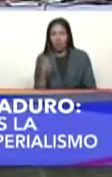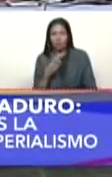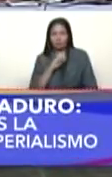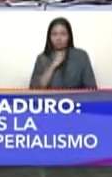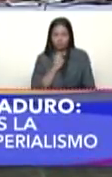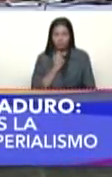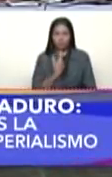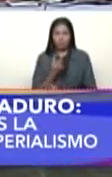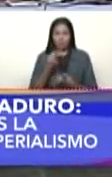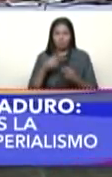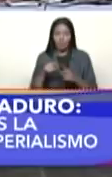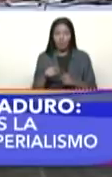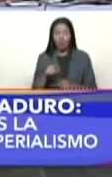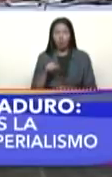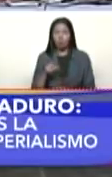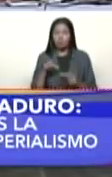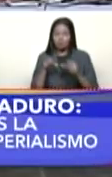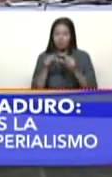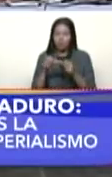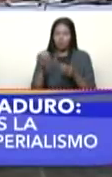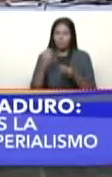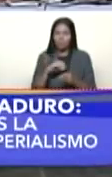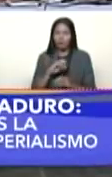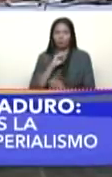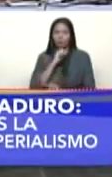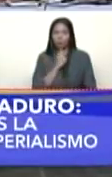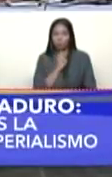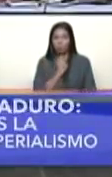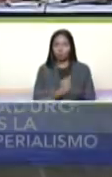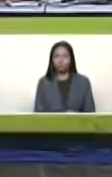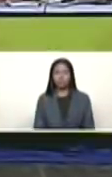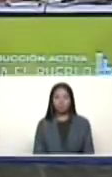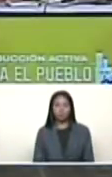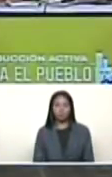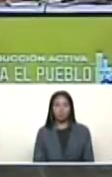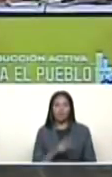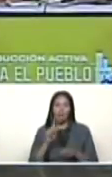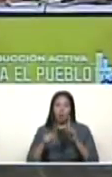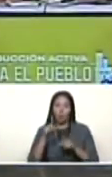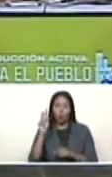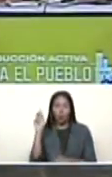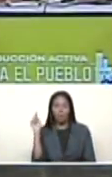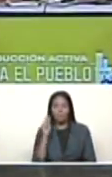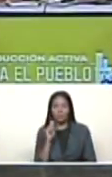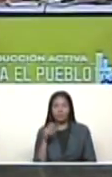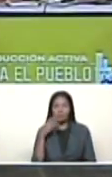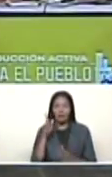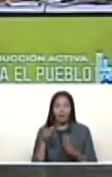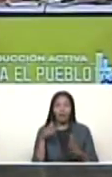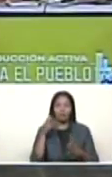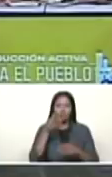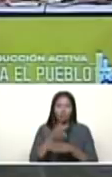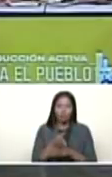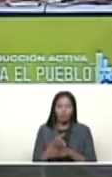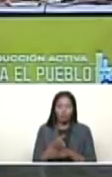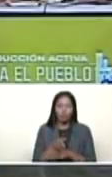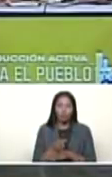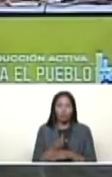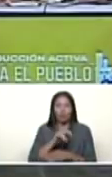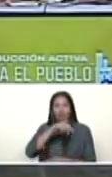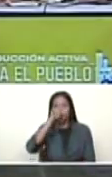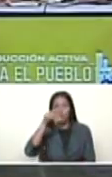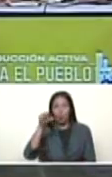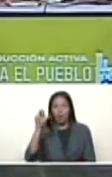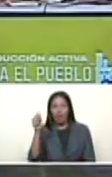Prudentes, y deben seguir así, prudentes, varios meses hasta que llegamos a Noruega hace 10 días.